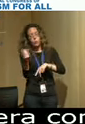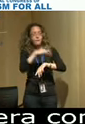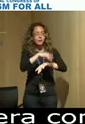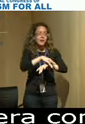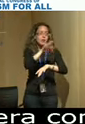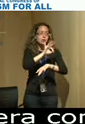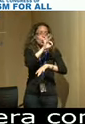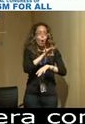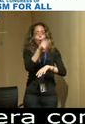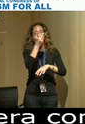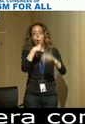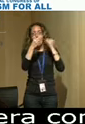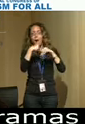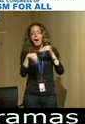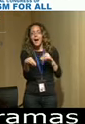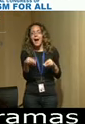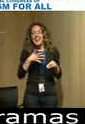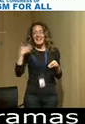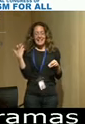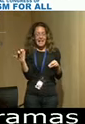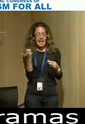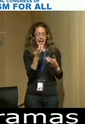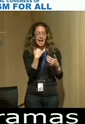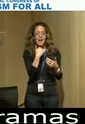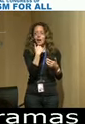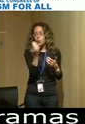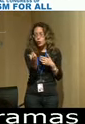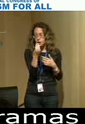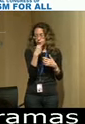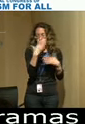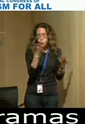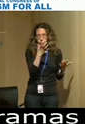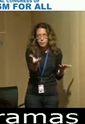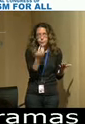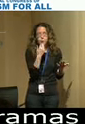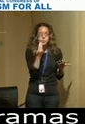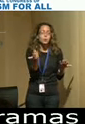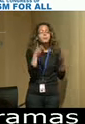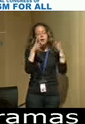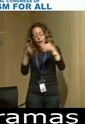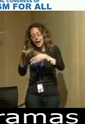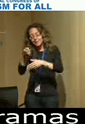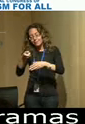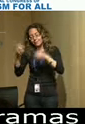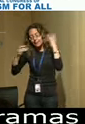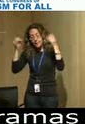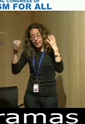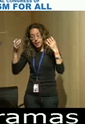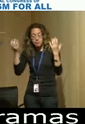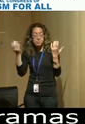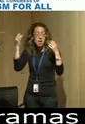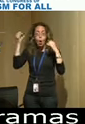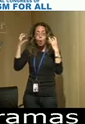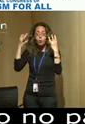de intolerancia a algún alimento. Cuando se habla, por ejemplo, de actividades de entretenimiento y ocio, deben diseñarse programas que